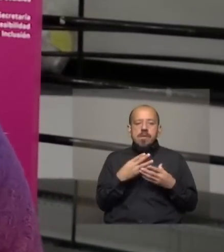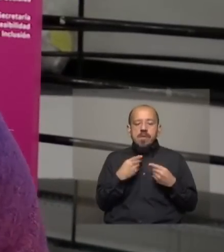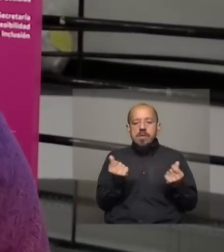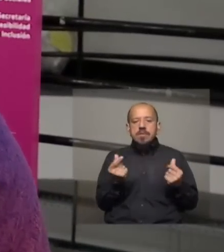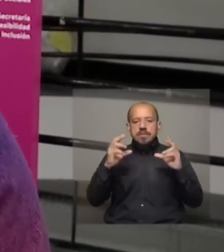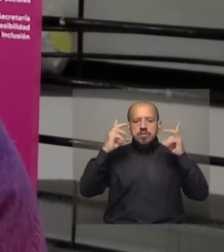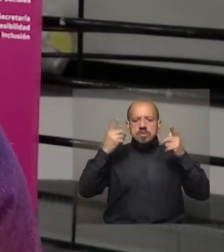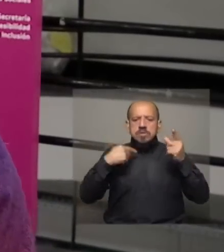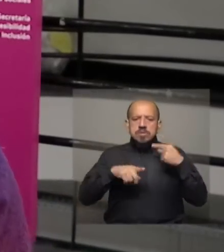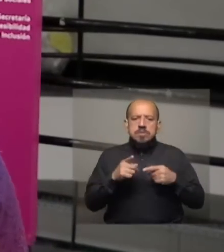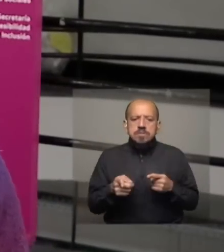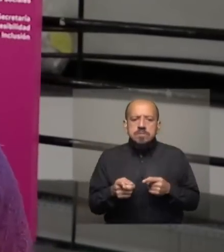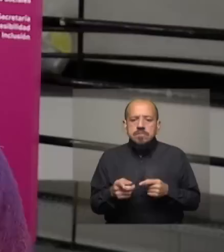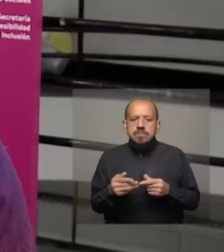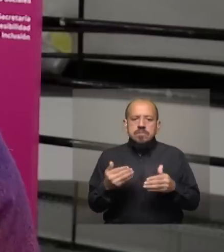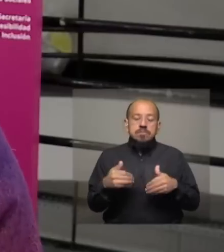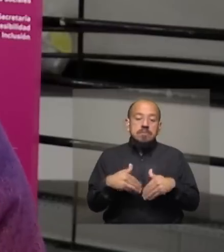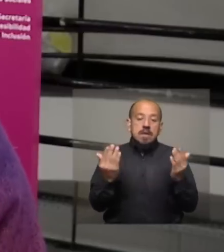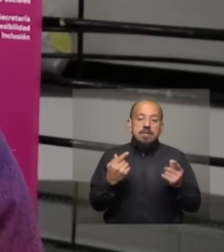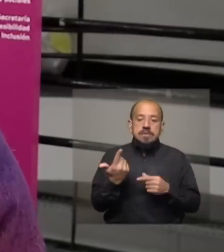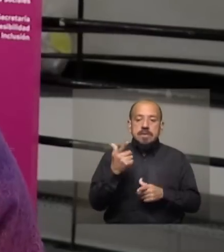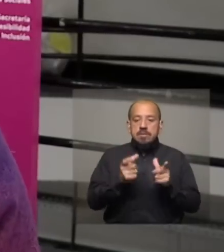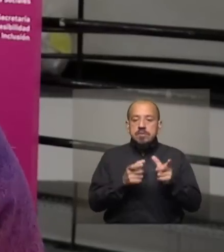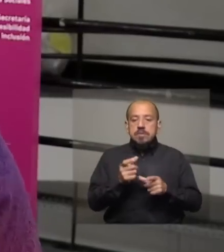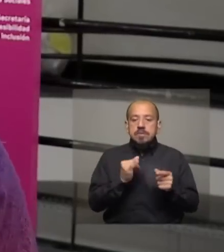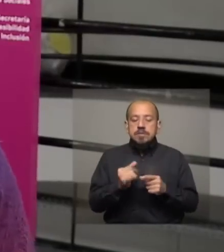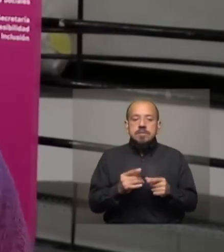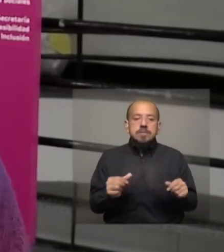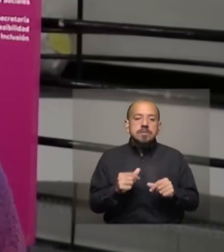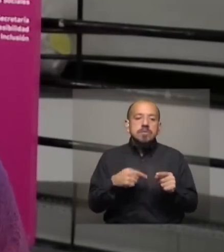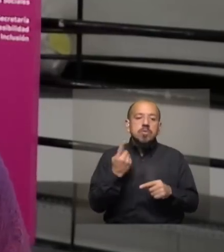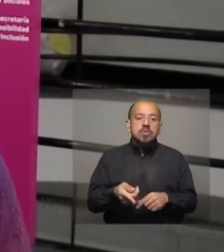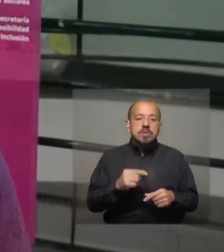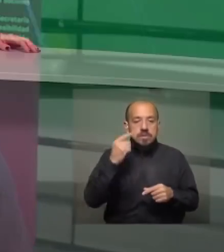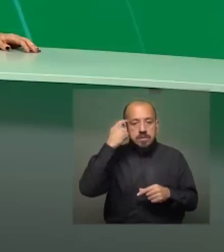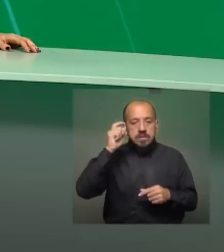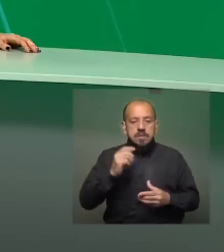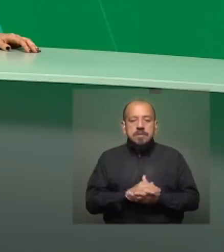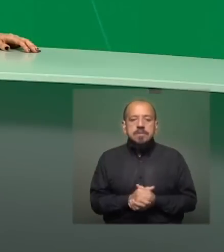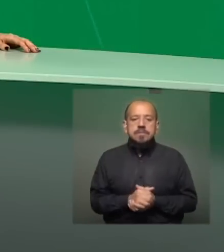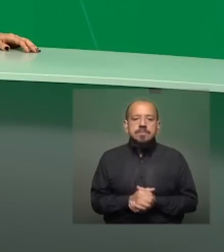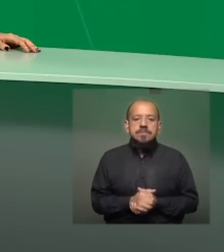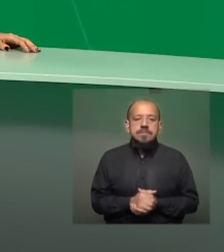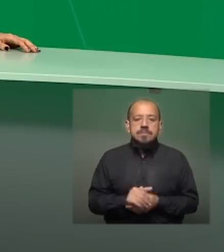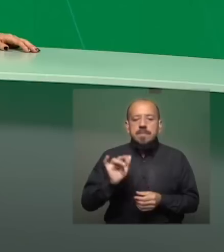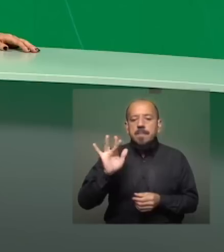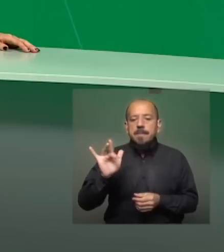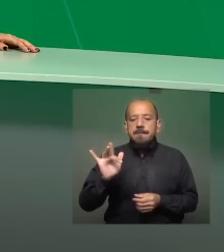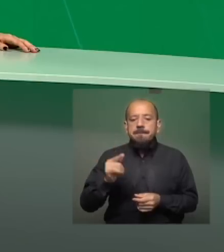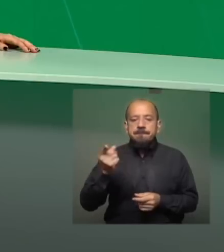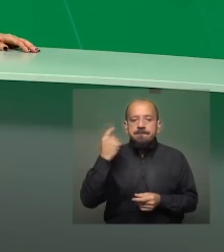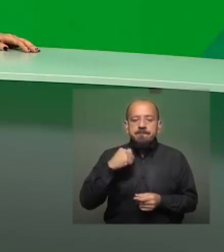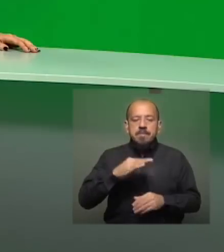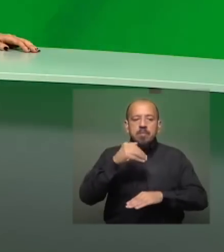violentada y de acuerdo a la gravedad del hechos y la persona si lo requiere iniciar otras acciones el miércoles pasado el